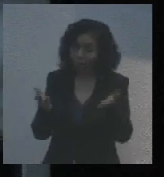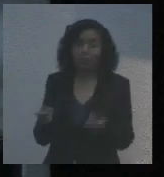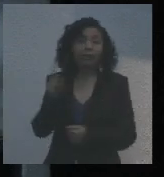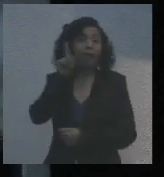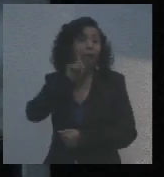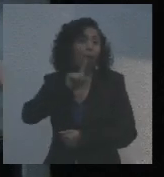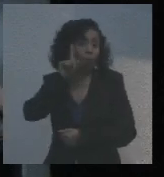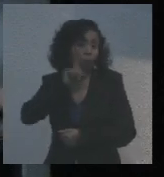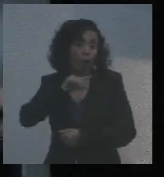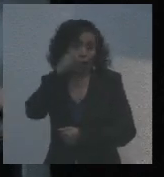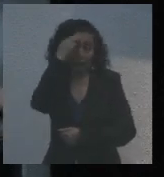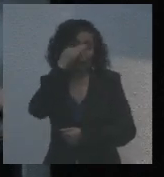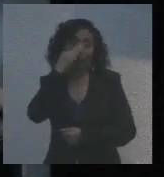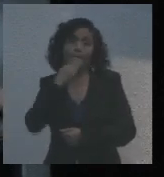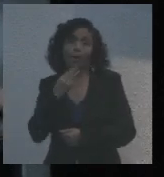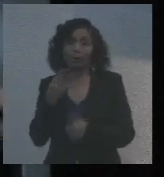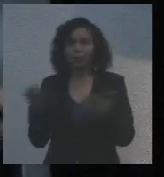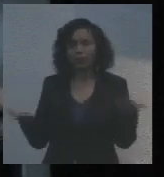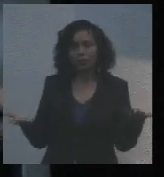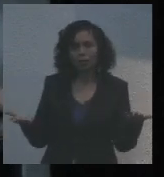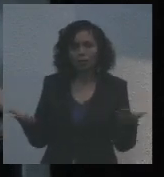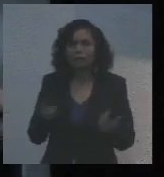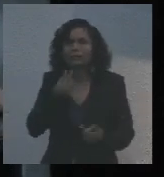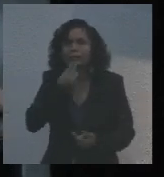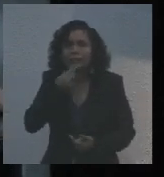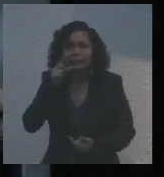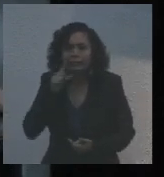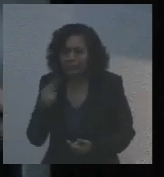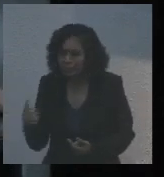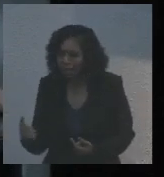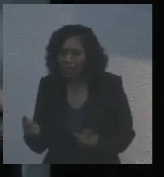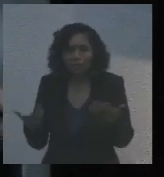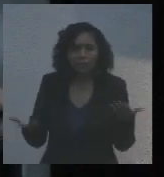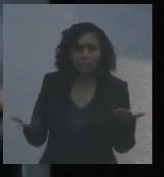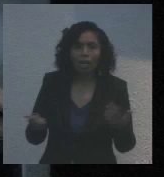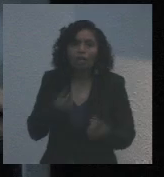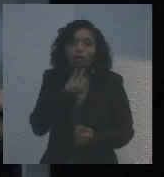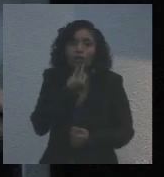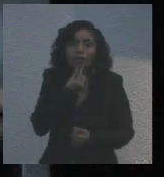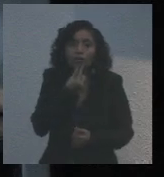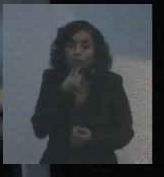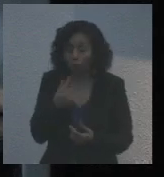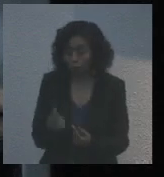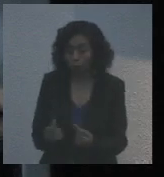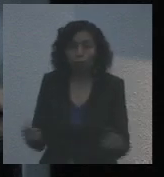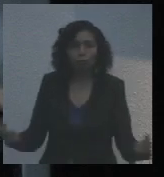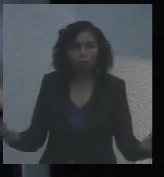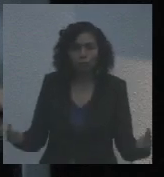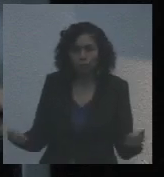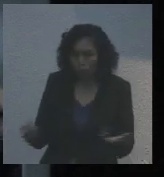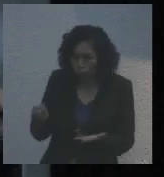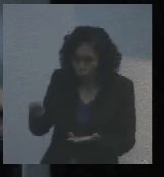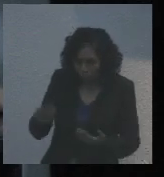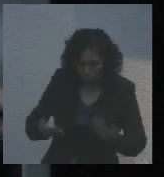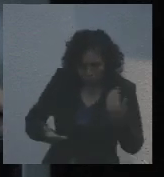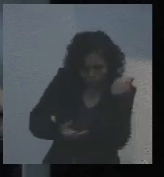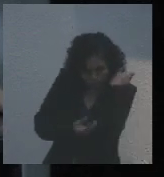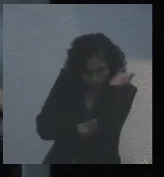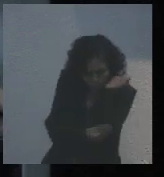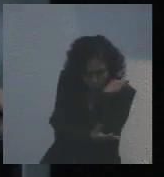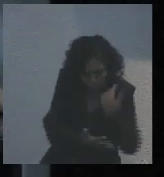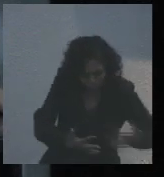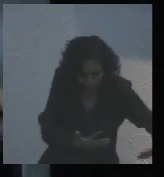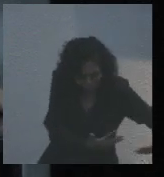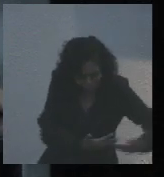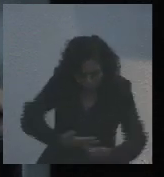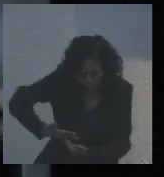las mujeres mayas Cuántas niñas y cuántos niños habrás visto nacer querida